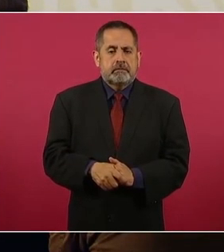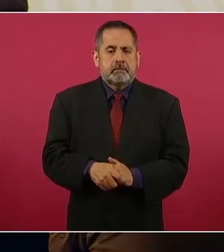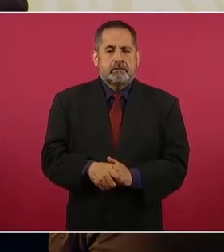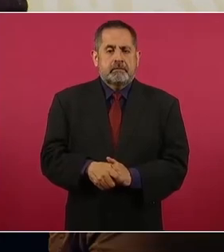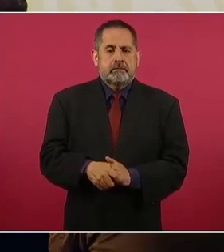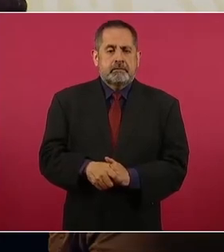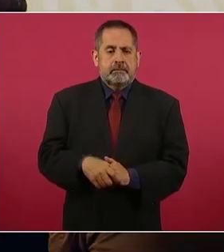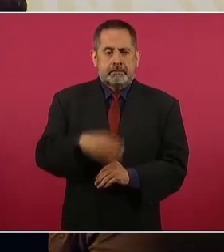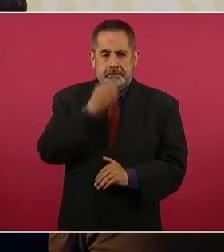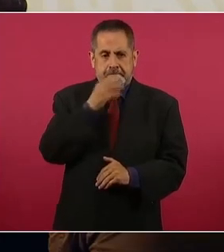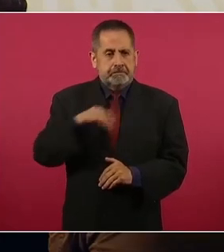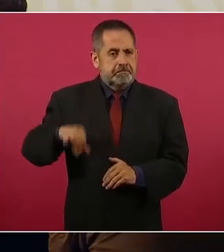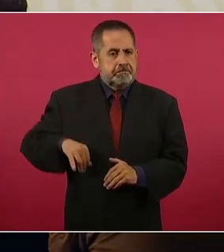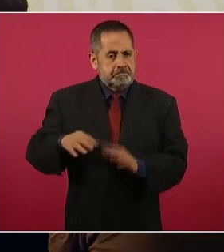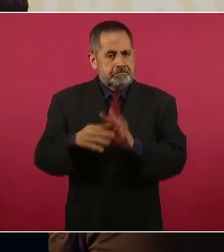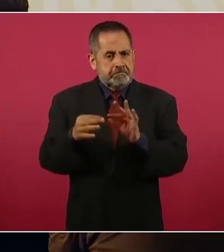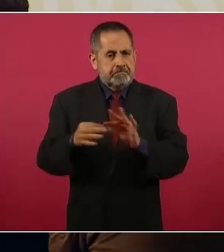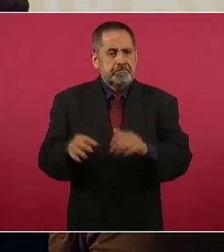Y es interesante.